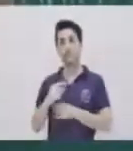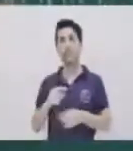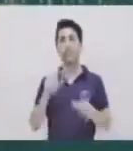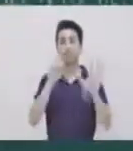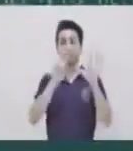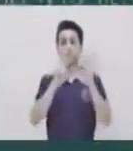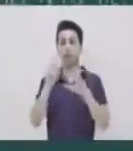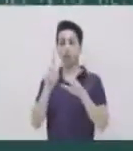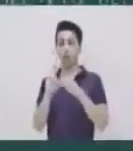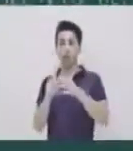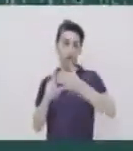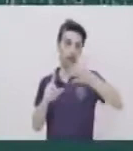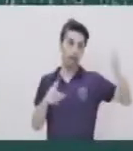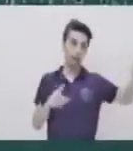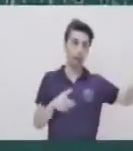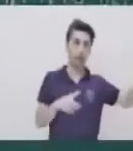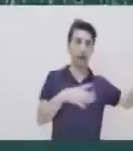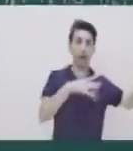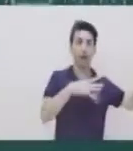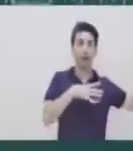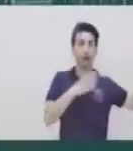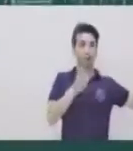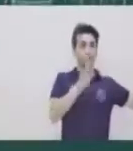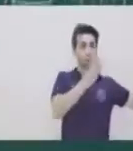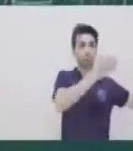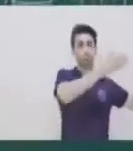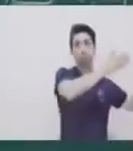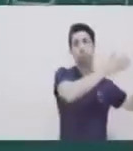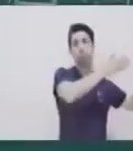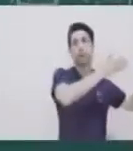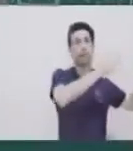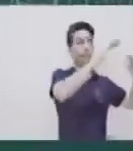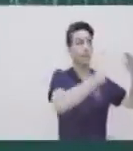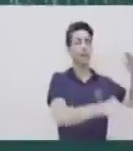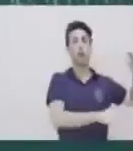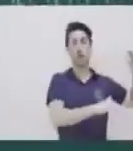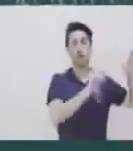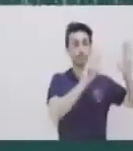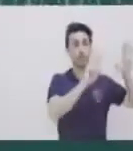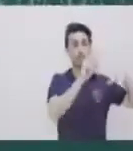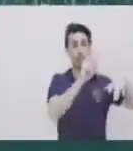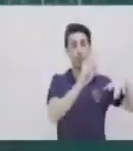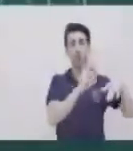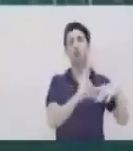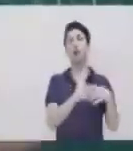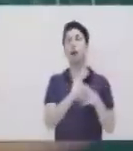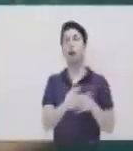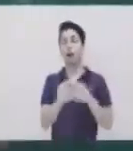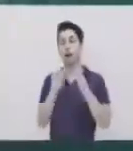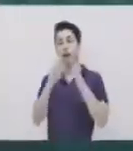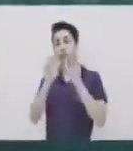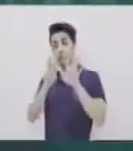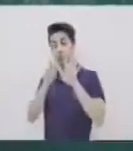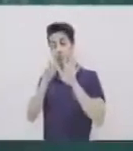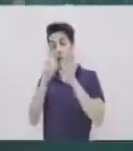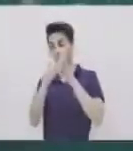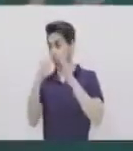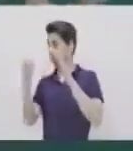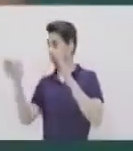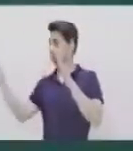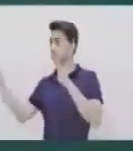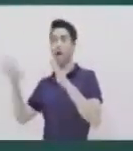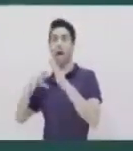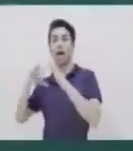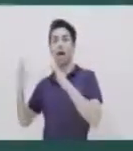71, a la izquierda hay 2, 4, 6, 7 que obtuvieron una nota menor a 71, y a la derecha hay 2, 4,